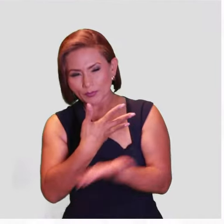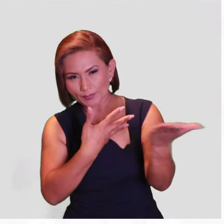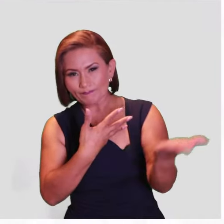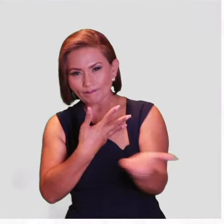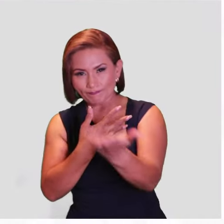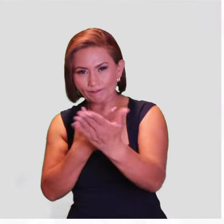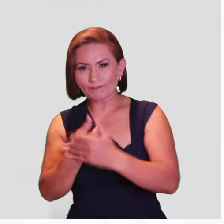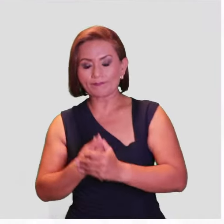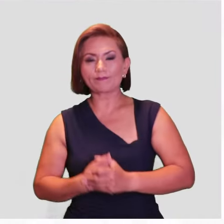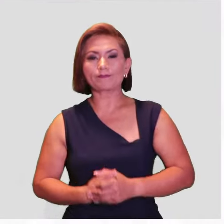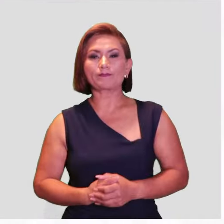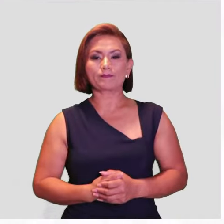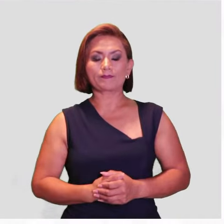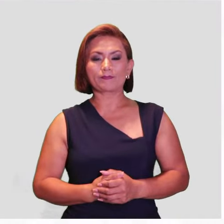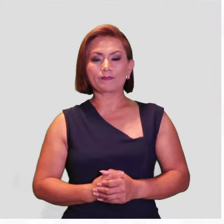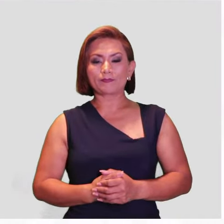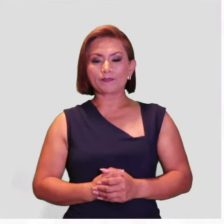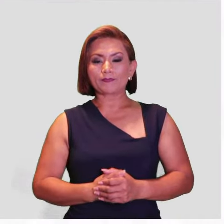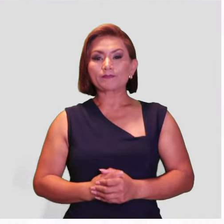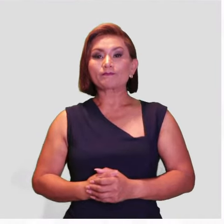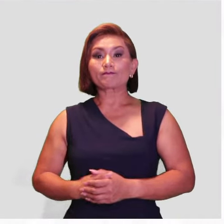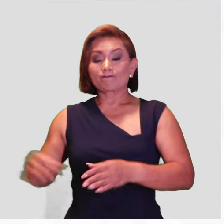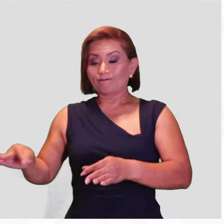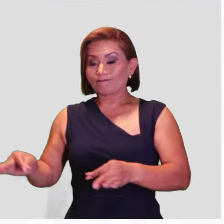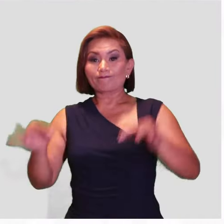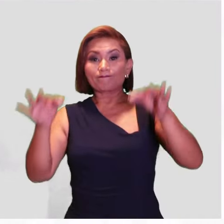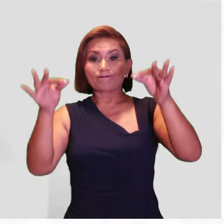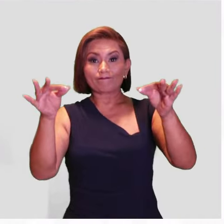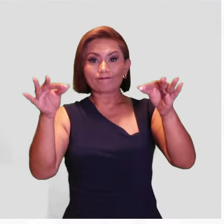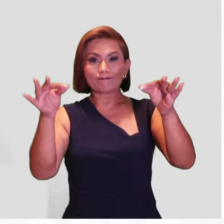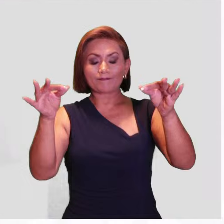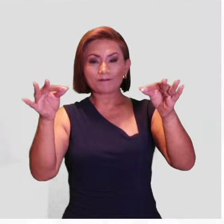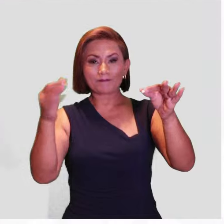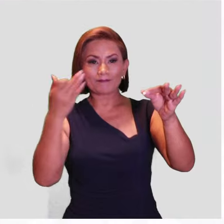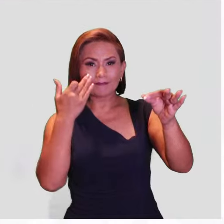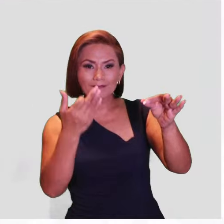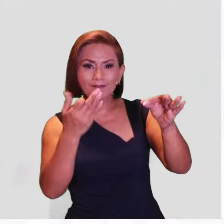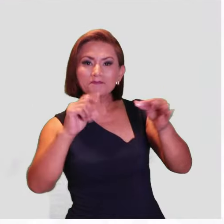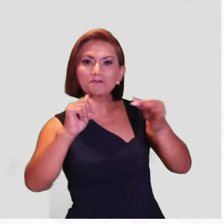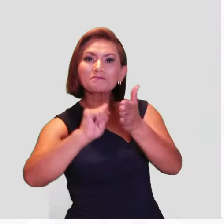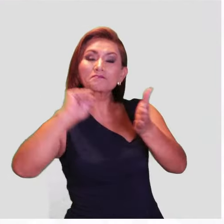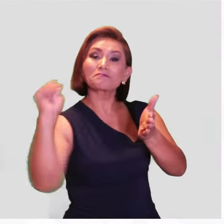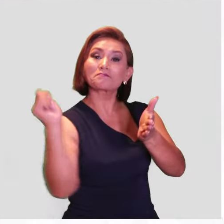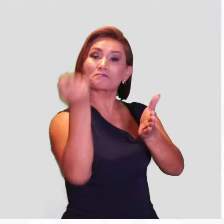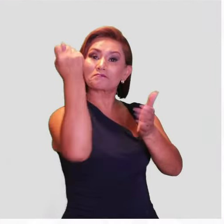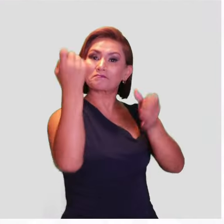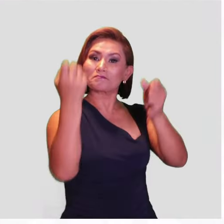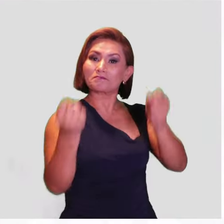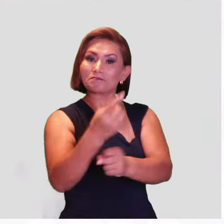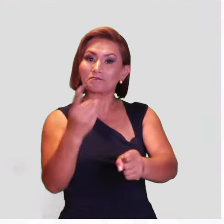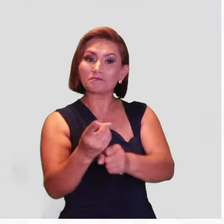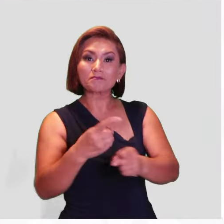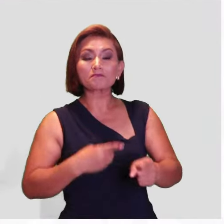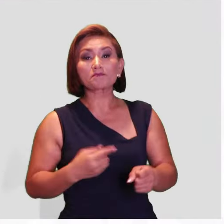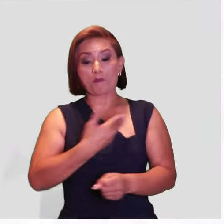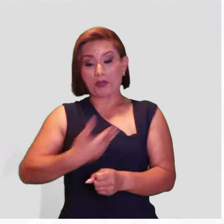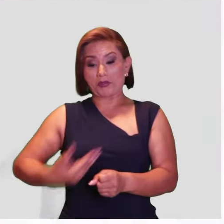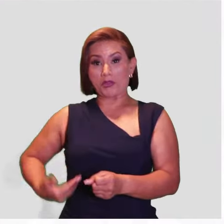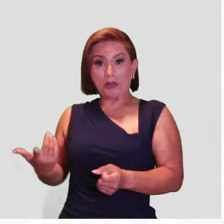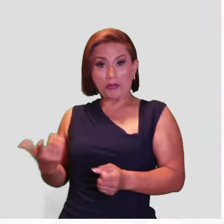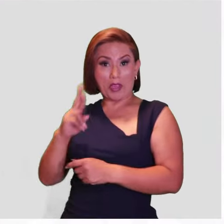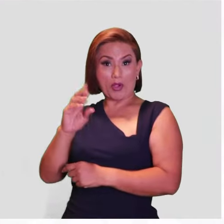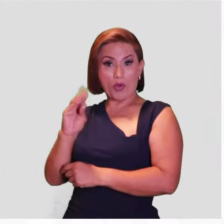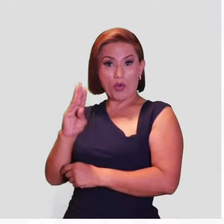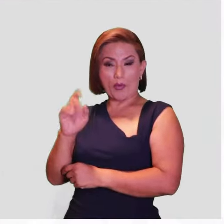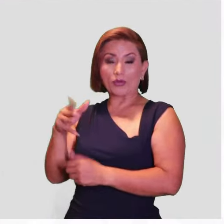intervención. Esta es la tecnología de seguridad en los primeros lugares de Roberto Cabrera. Lo dice la prensa. Y te